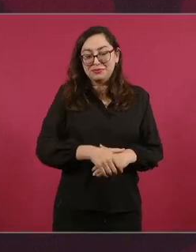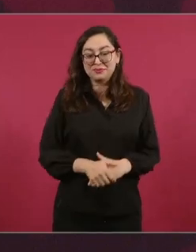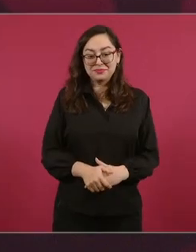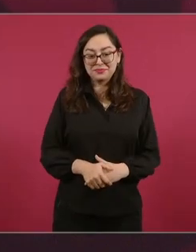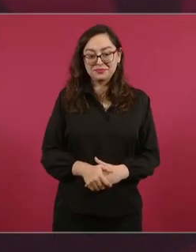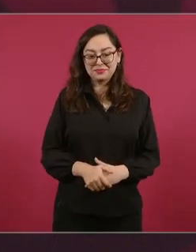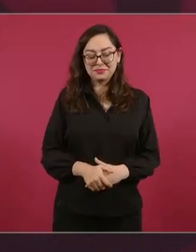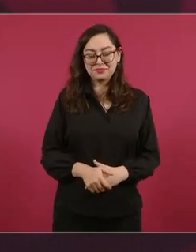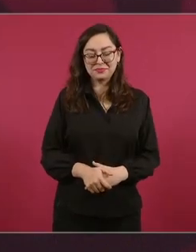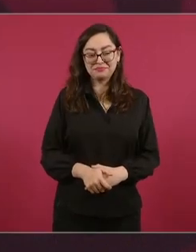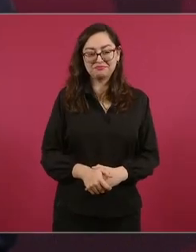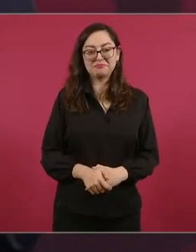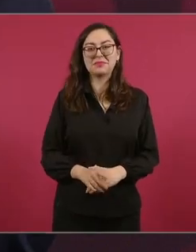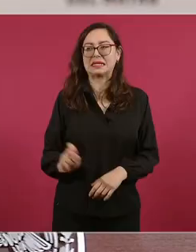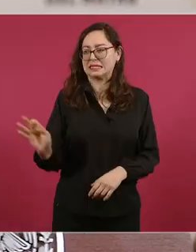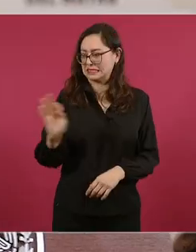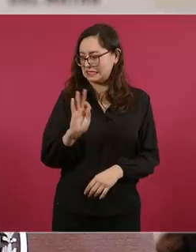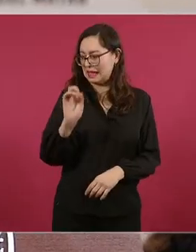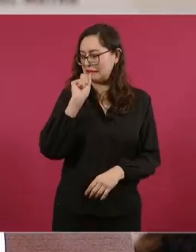seguramente de